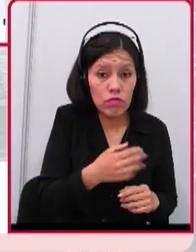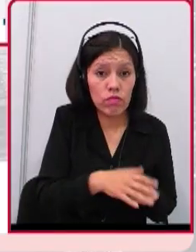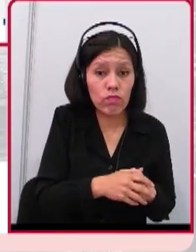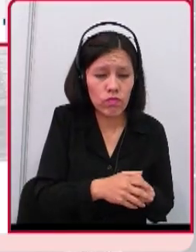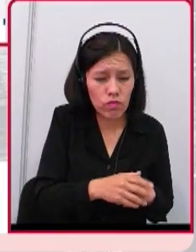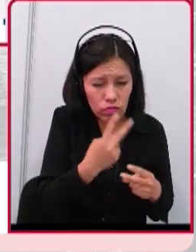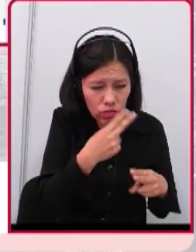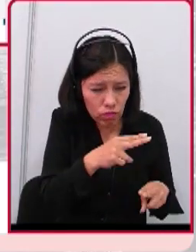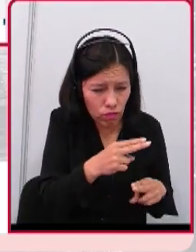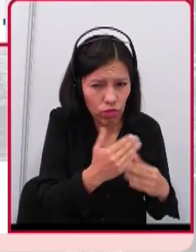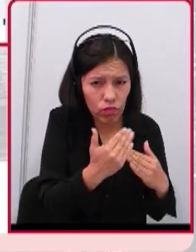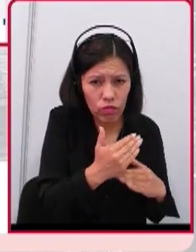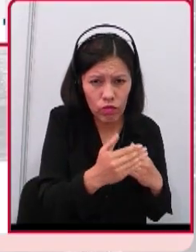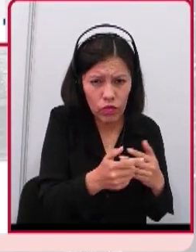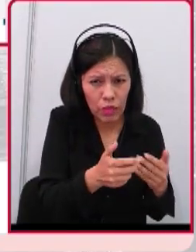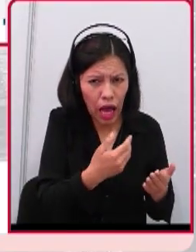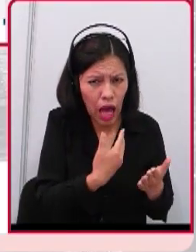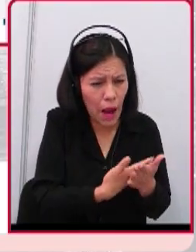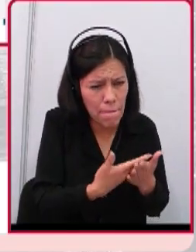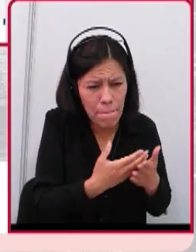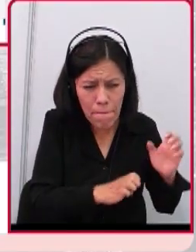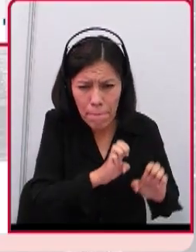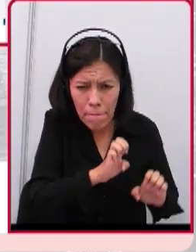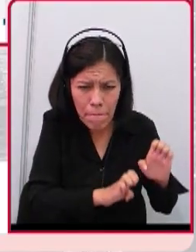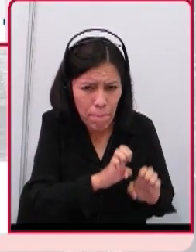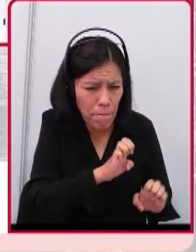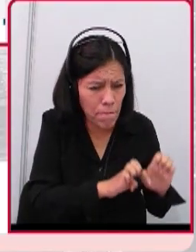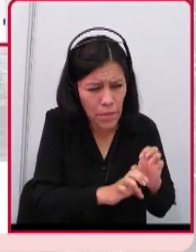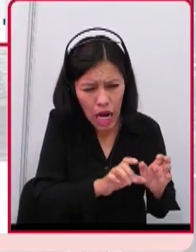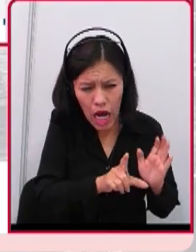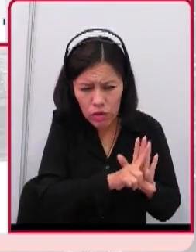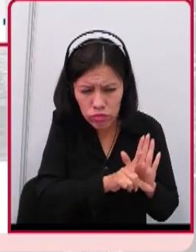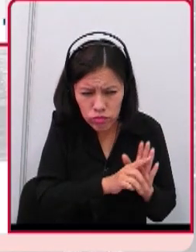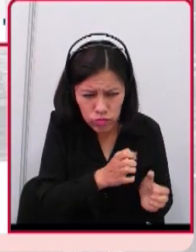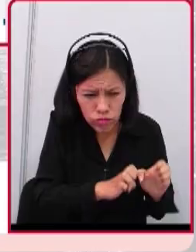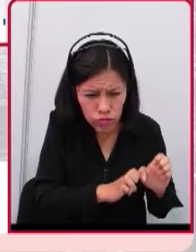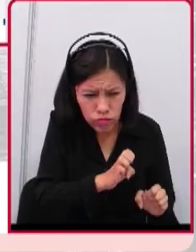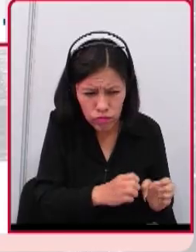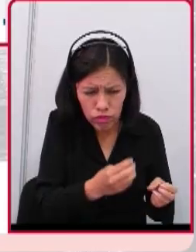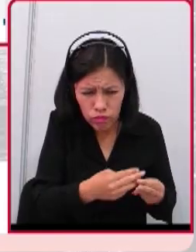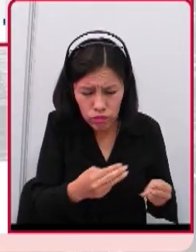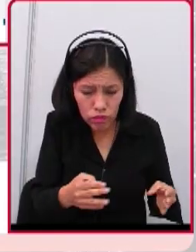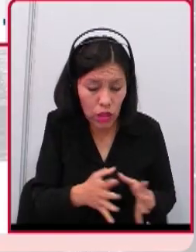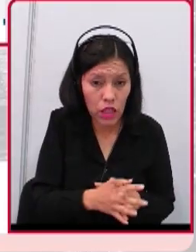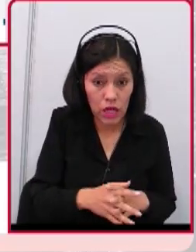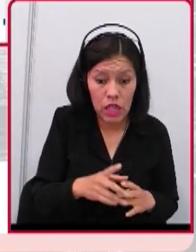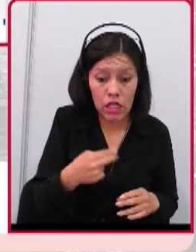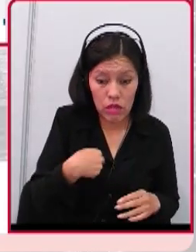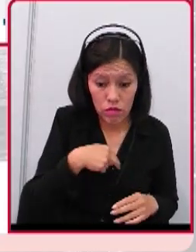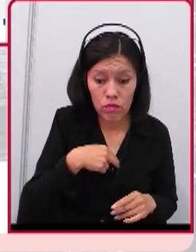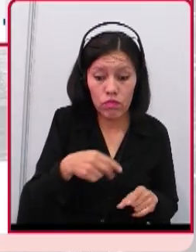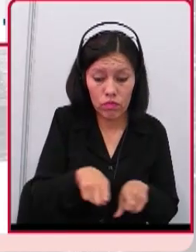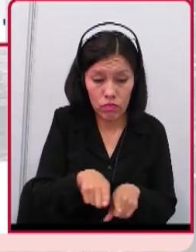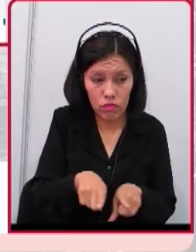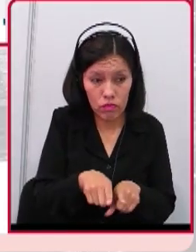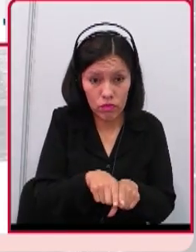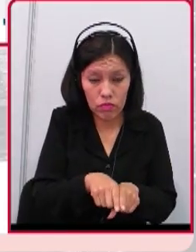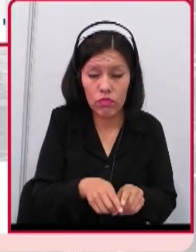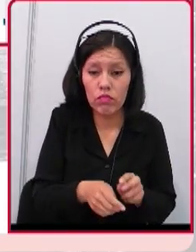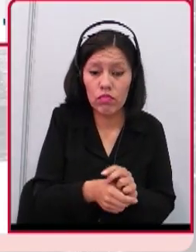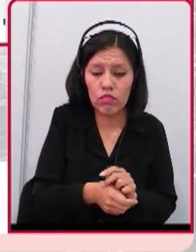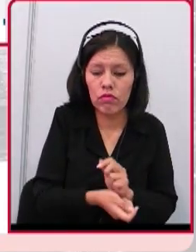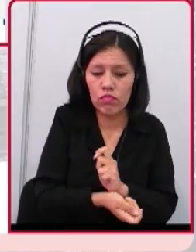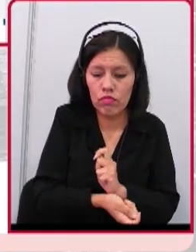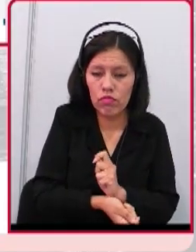variables. Anexo a ello, hemos simulado también las variables categóricas. Y